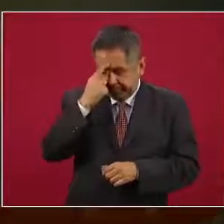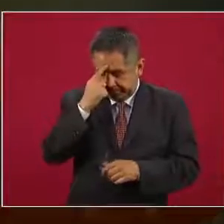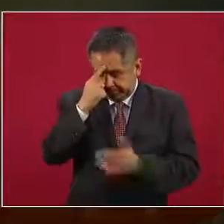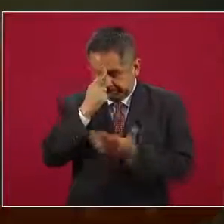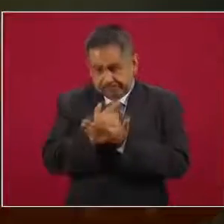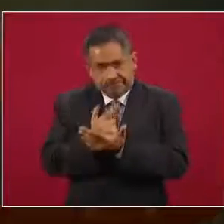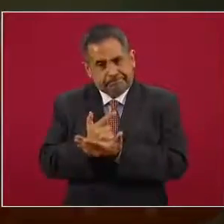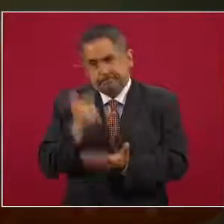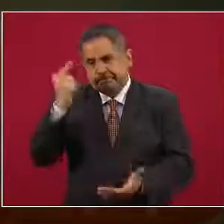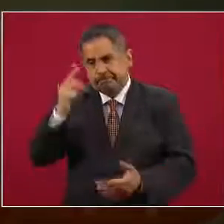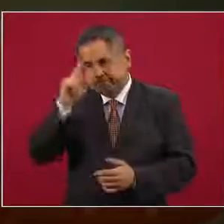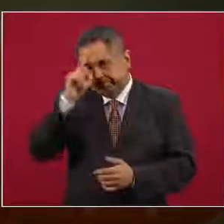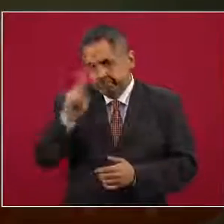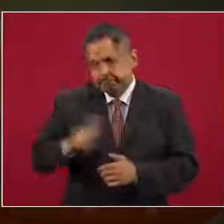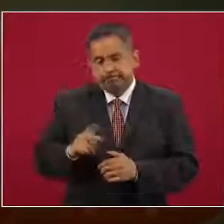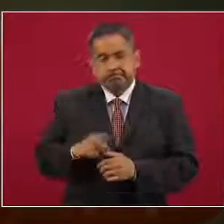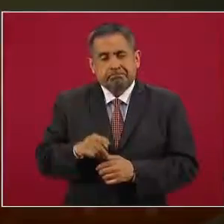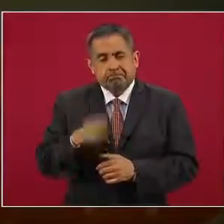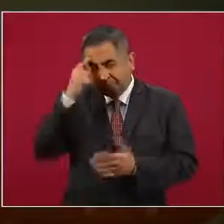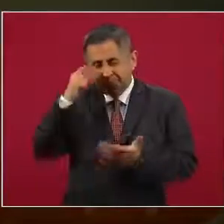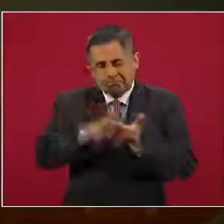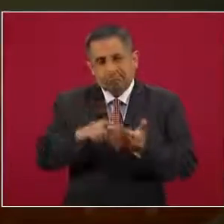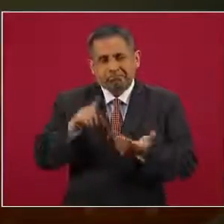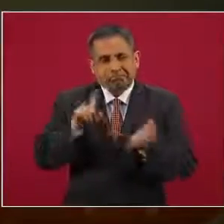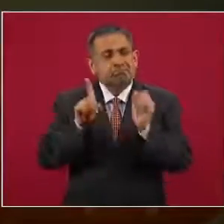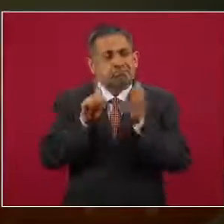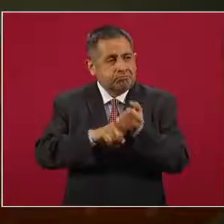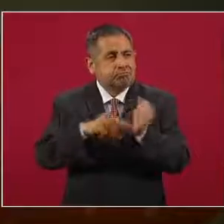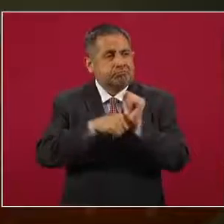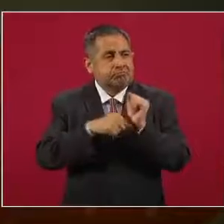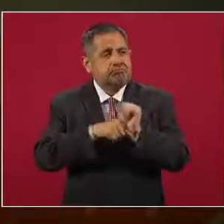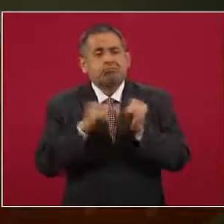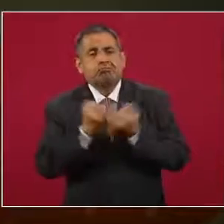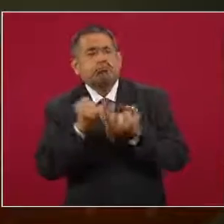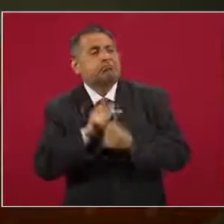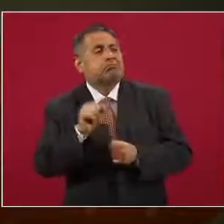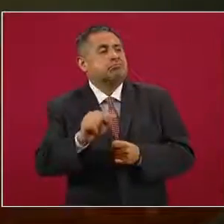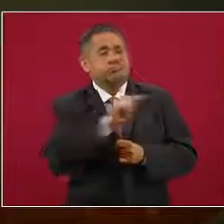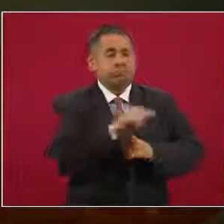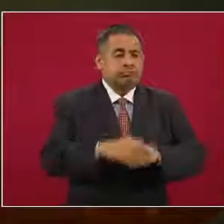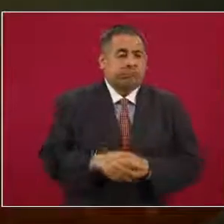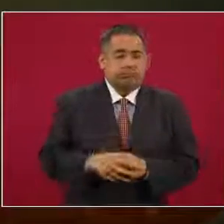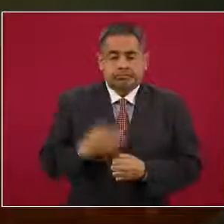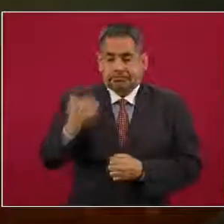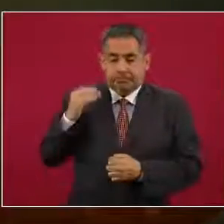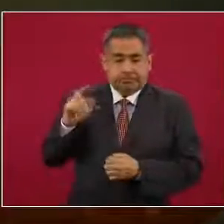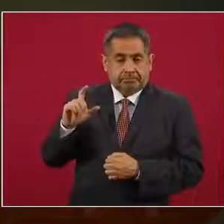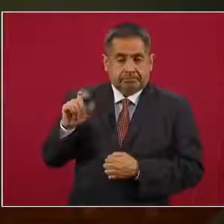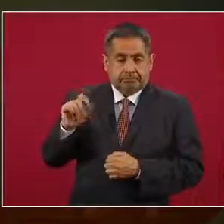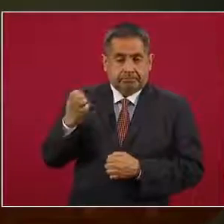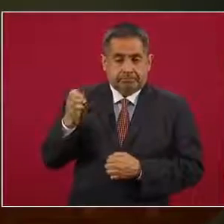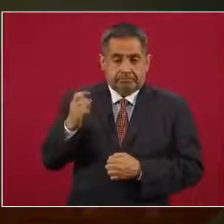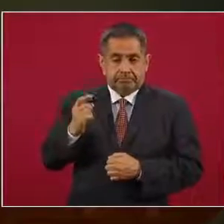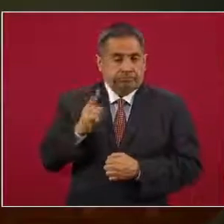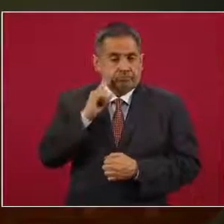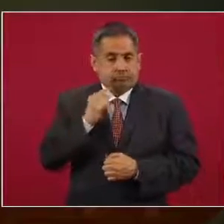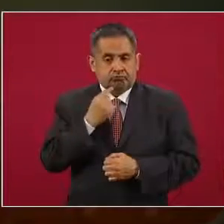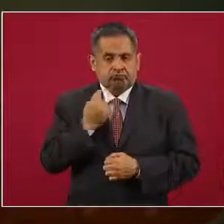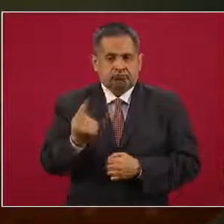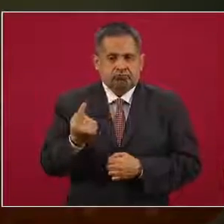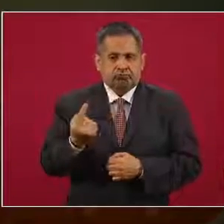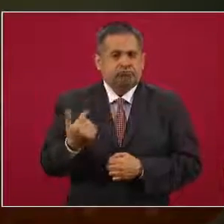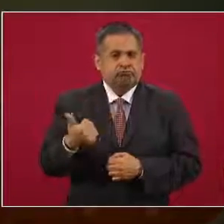porque seguramente hay decenas en el país. El 20 de enero de este año, una pequeña